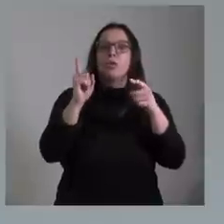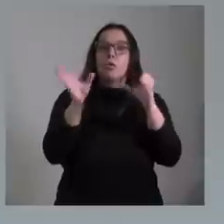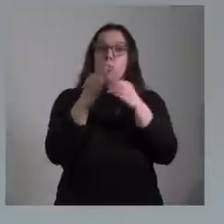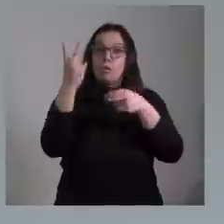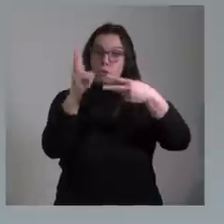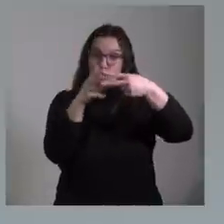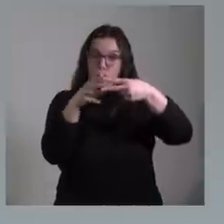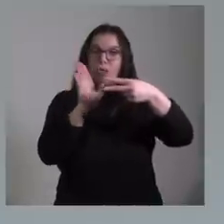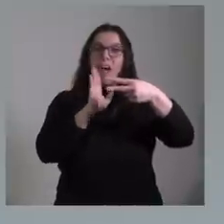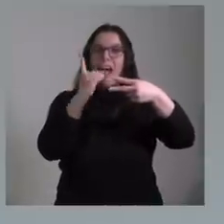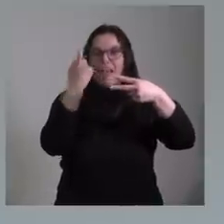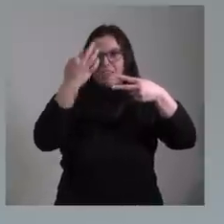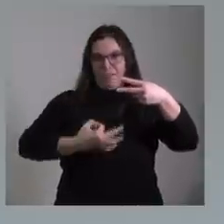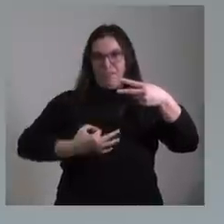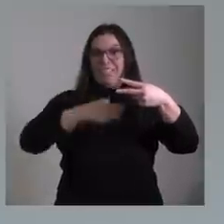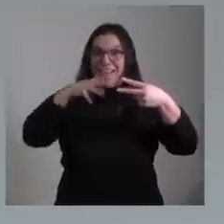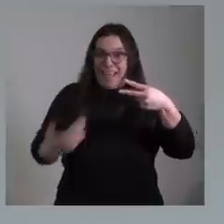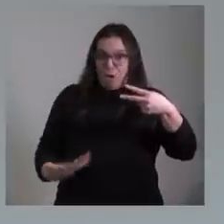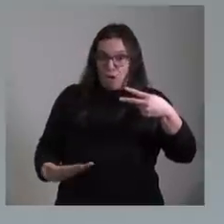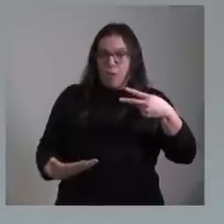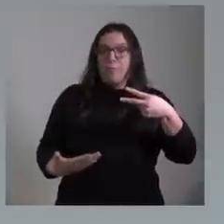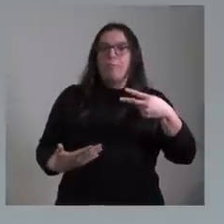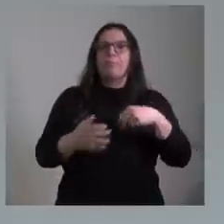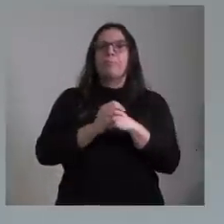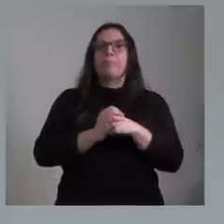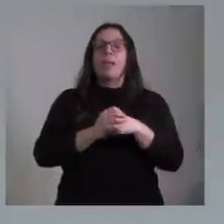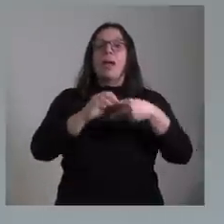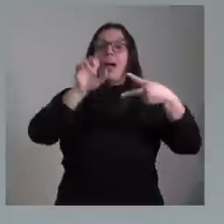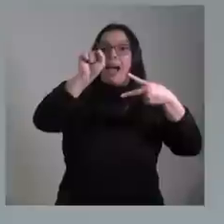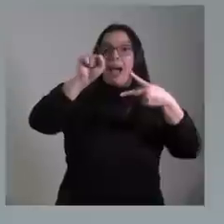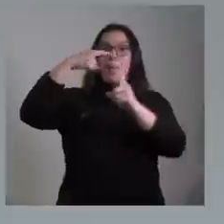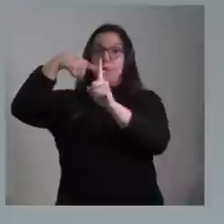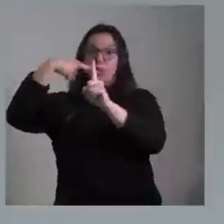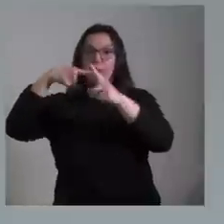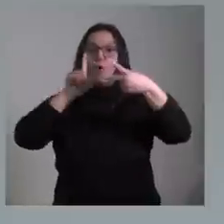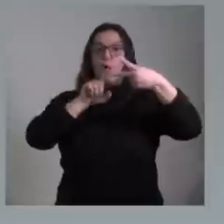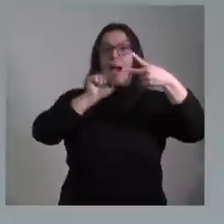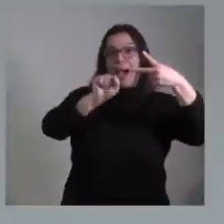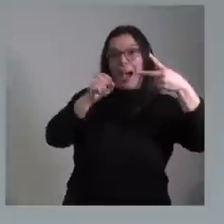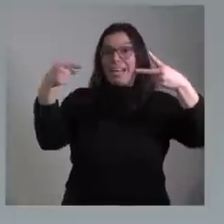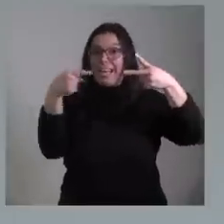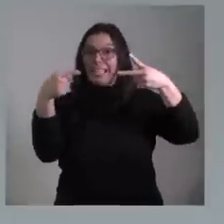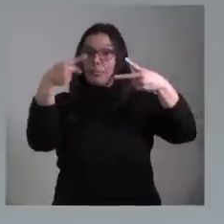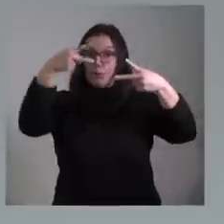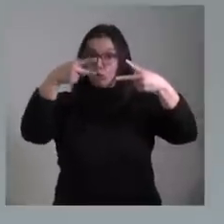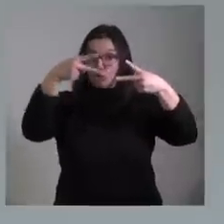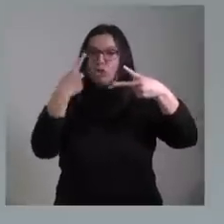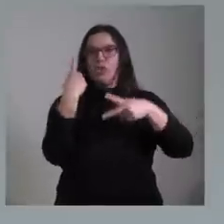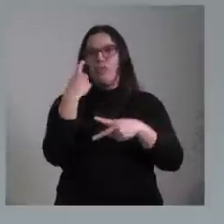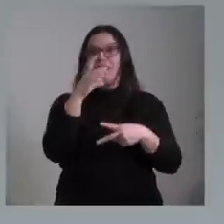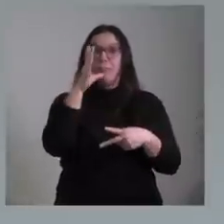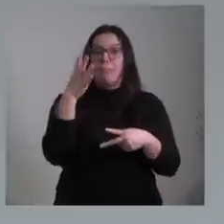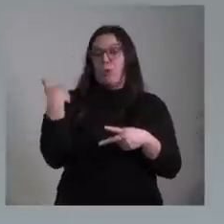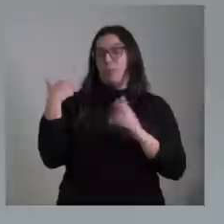son especialmente necesarios en las actuales circunstancias como les digo la positivo y en la negativo específicamente como consecuencia de la generación